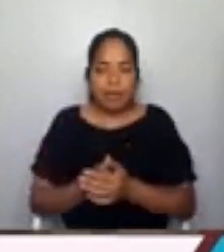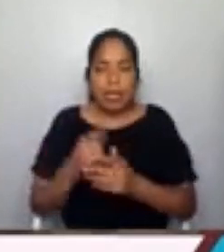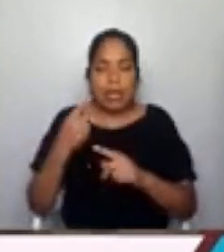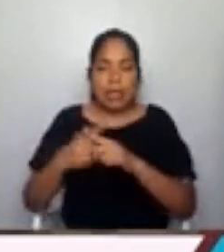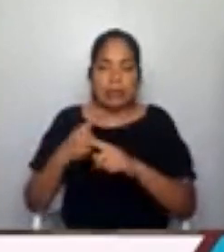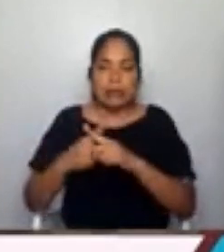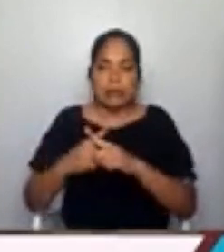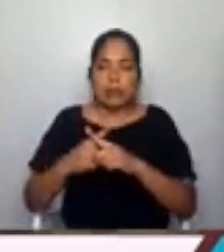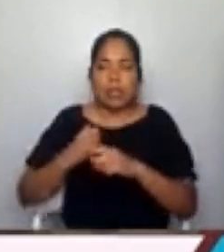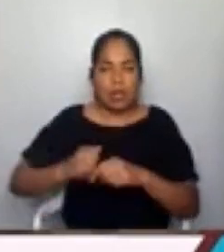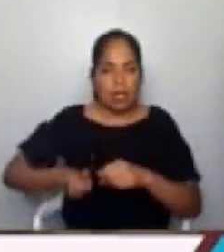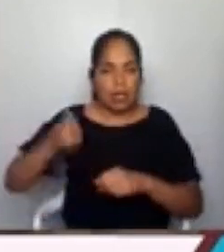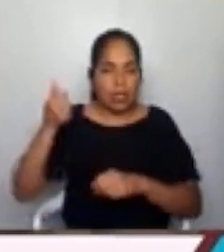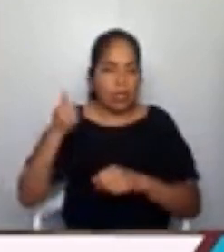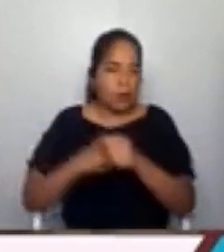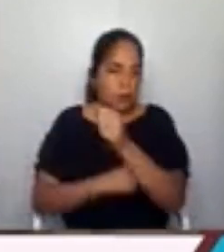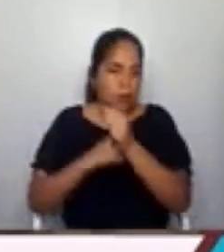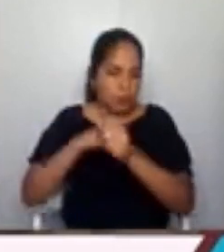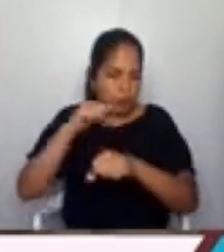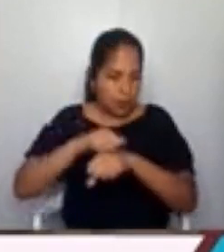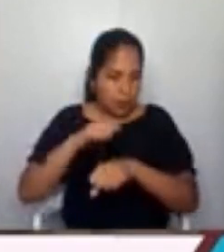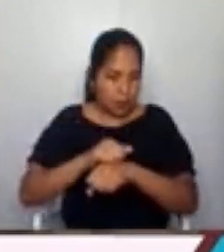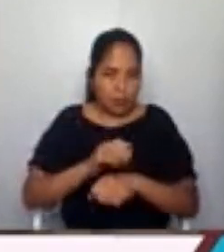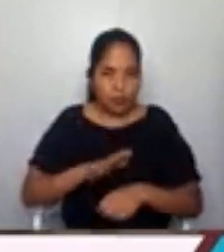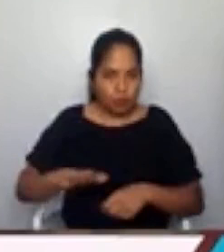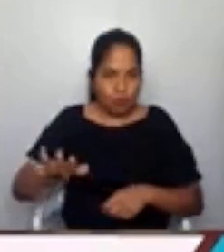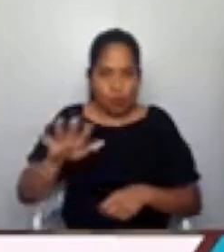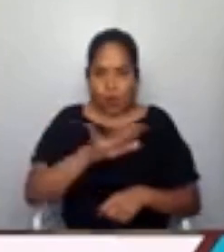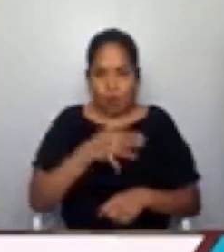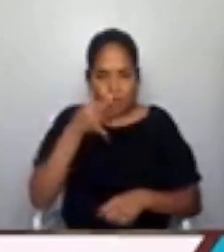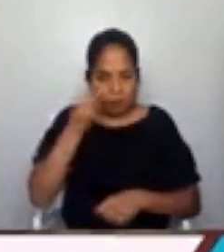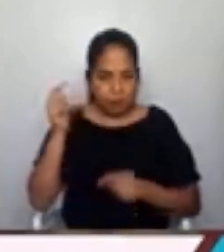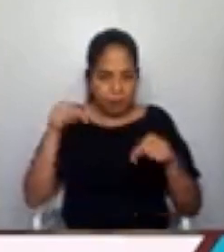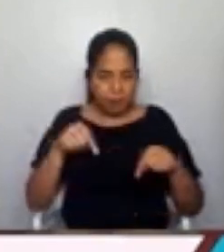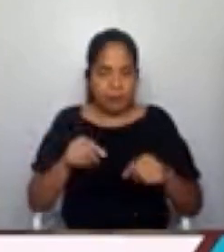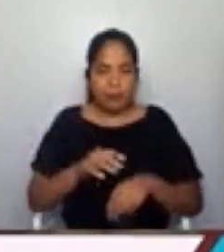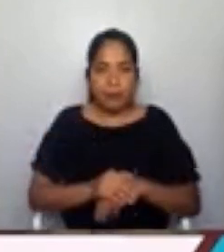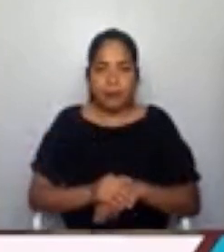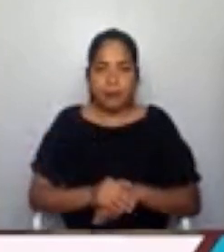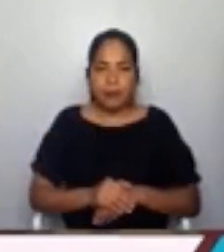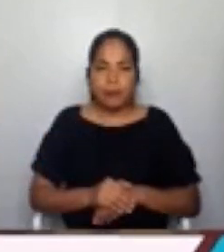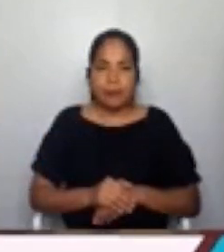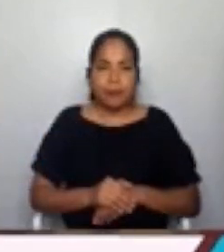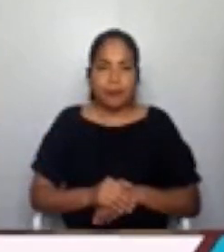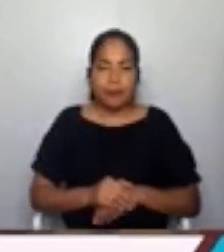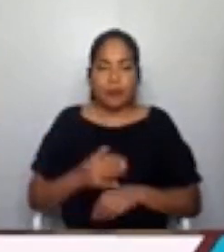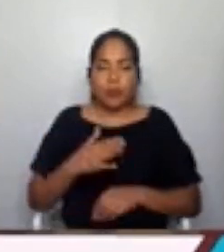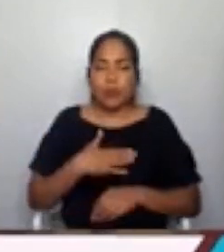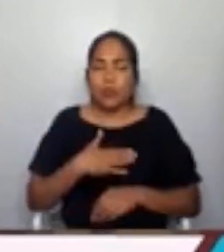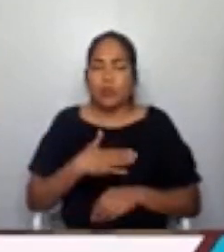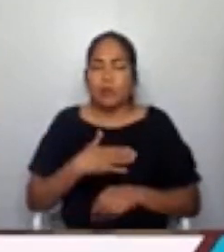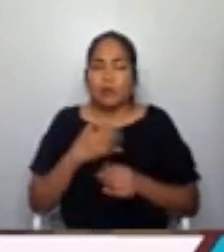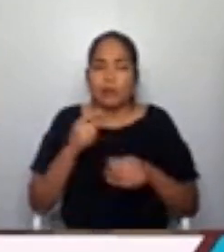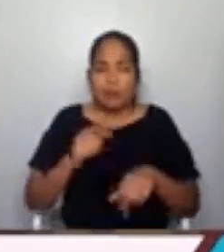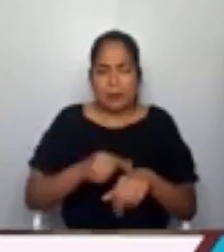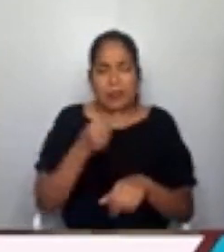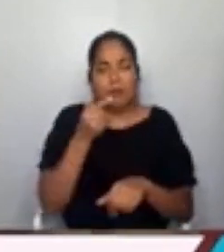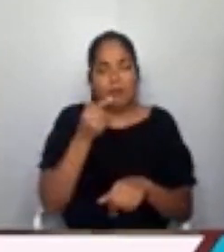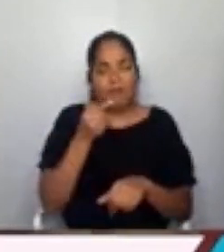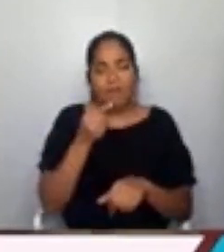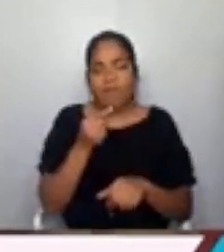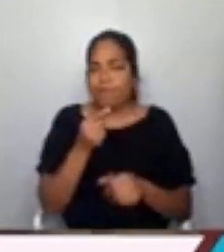Piedra y a todos los presentes. En primer lugar, yo no puedo entender